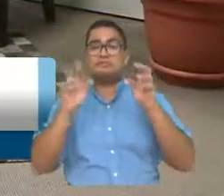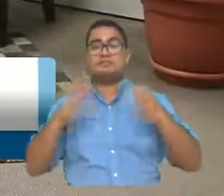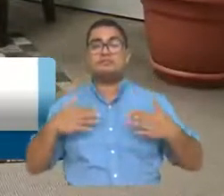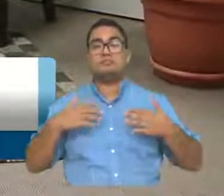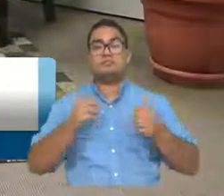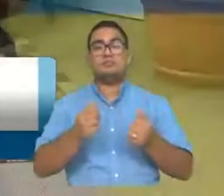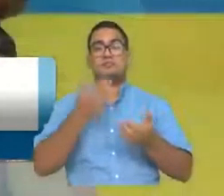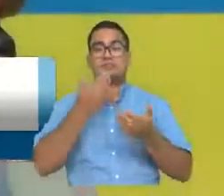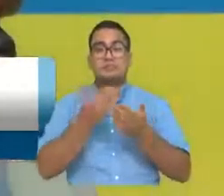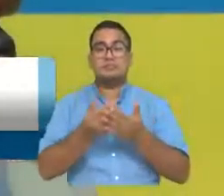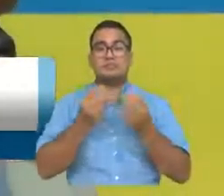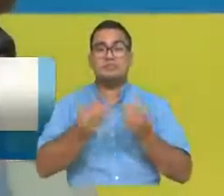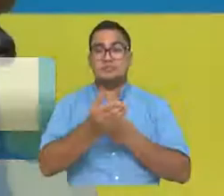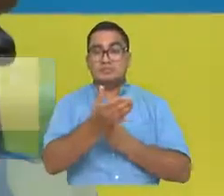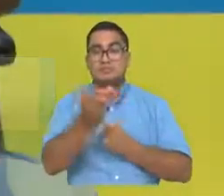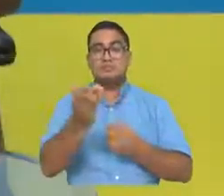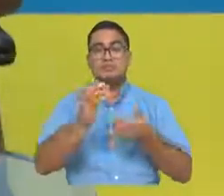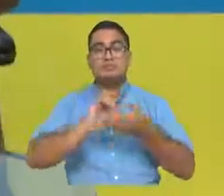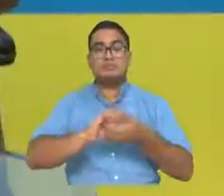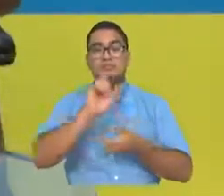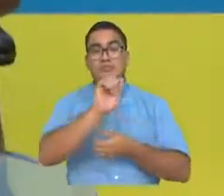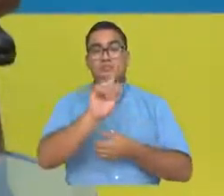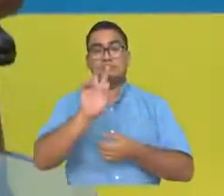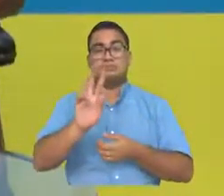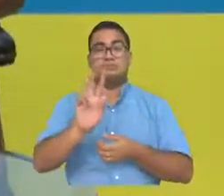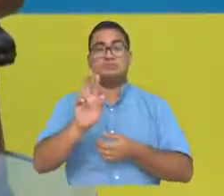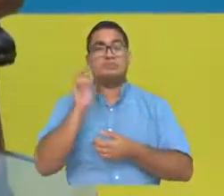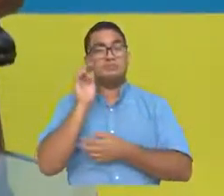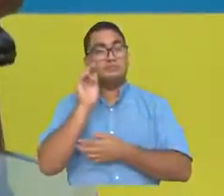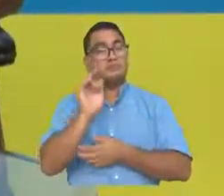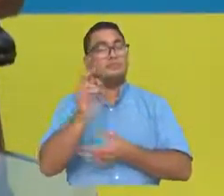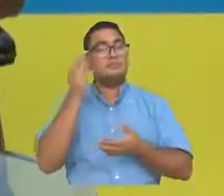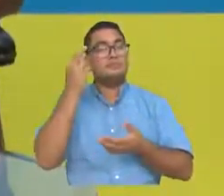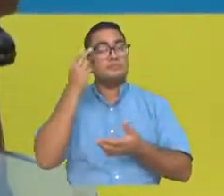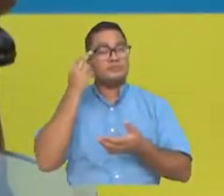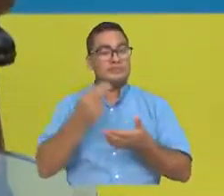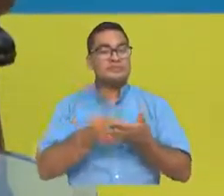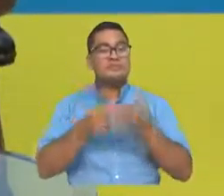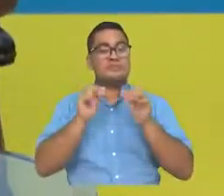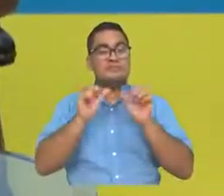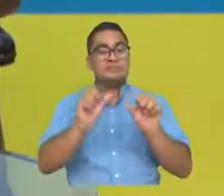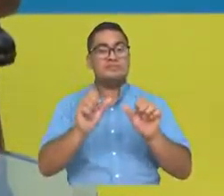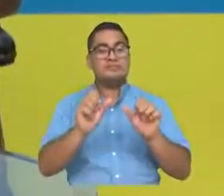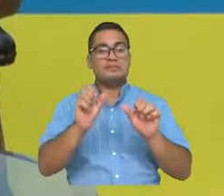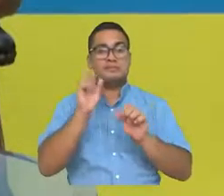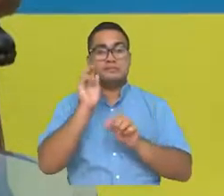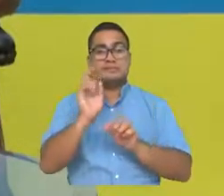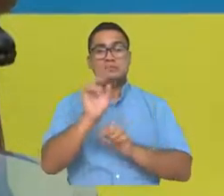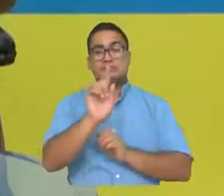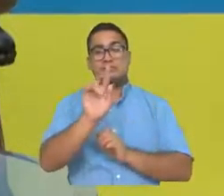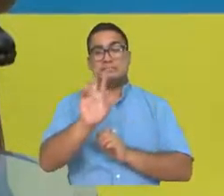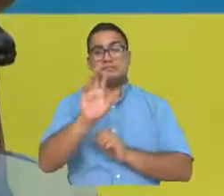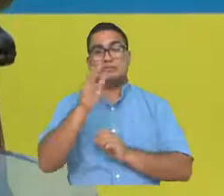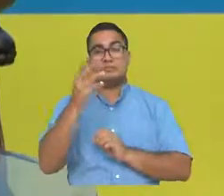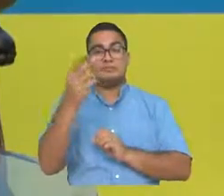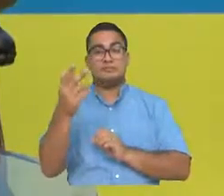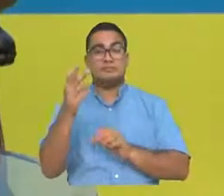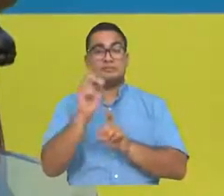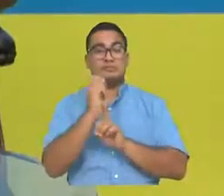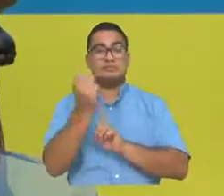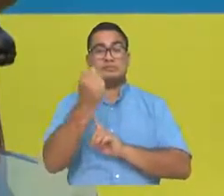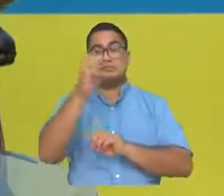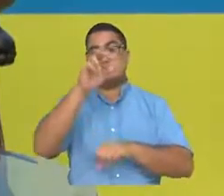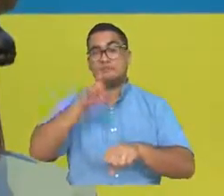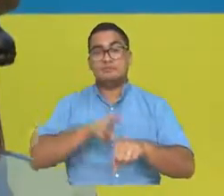se originó la enfermedad o el virus precisamente en diciembre del año 2019. Gracias, compañera. Le esperamos en otra